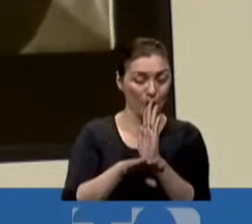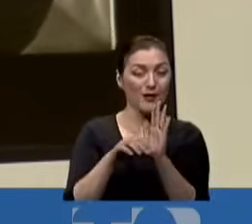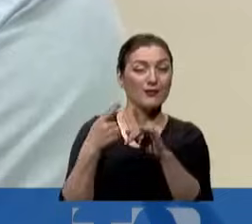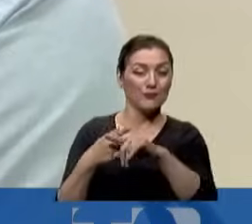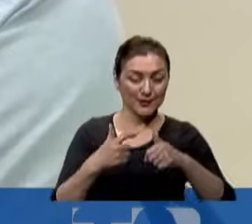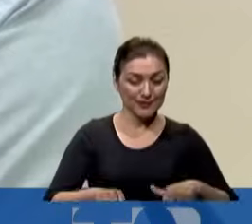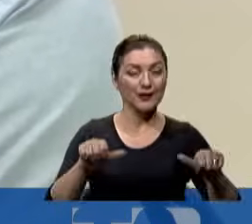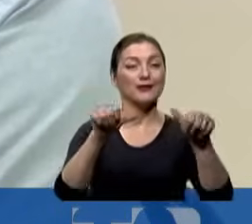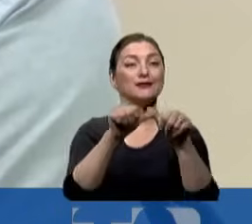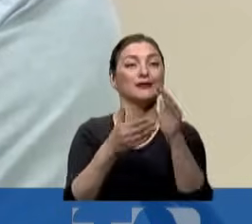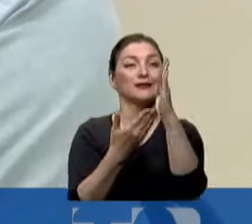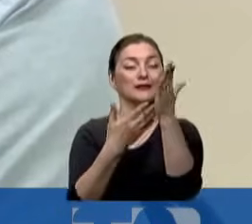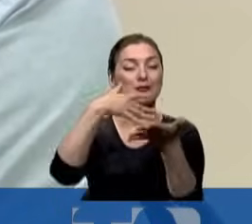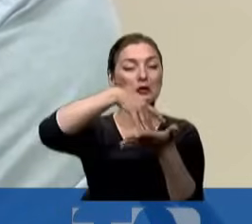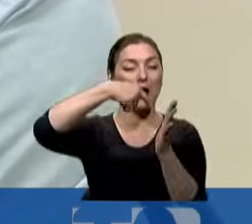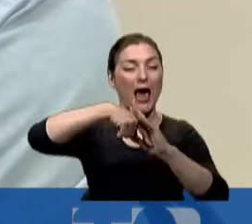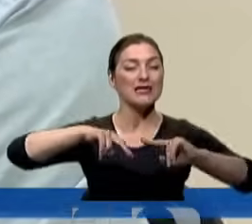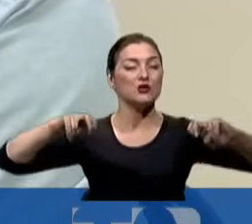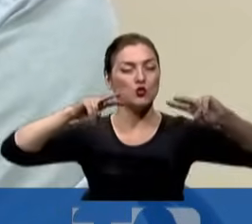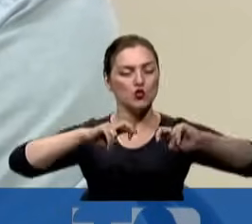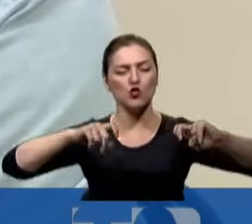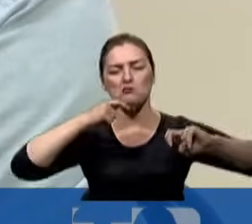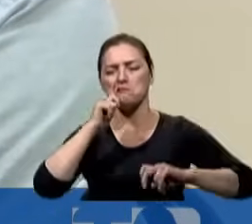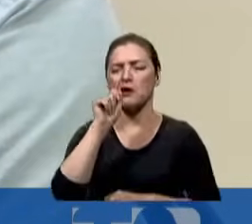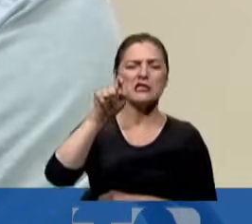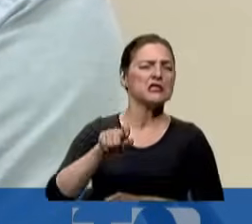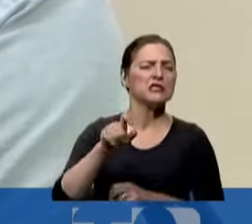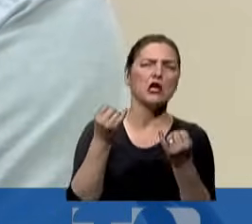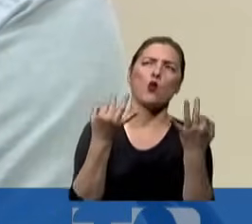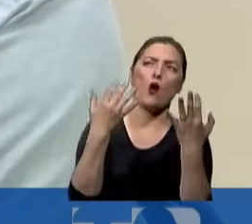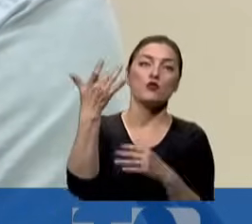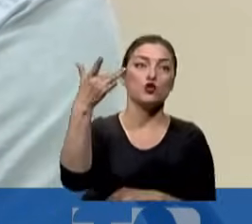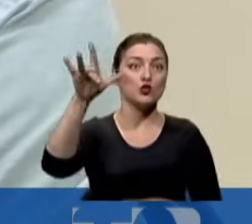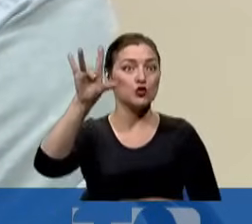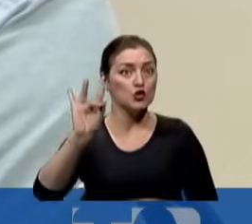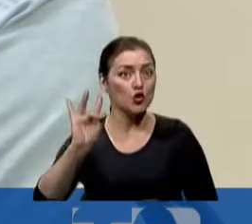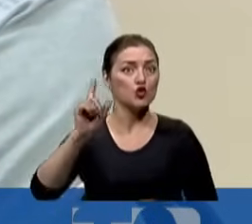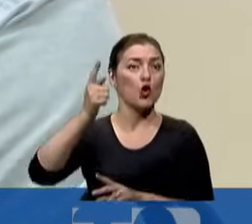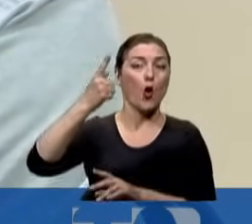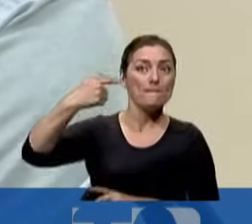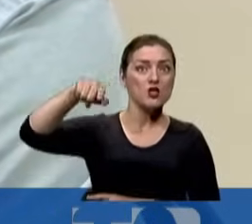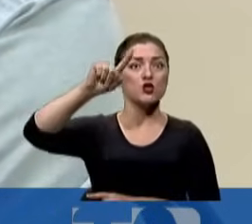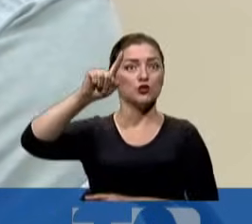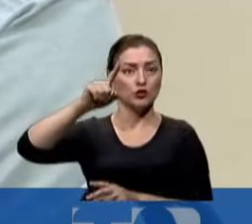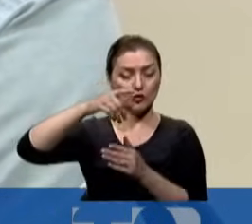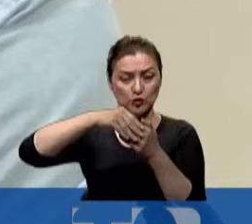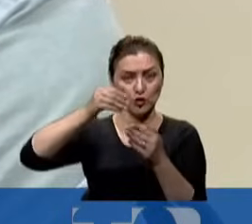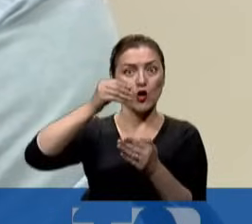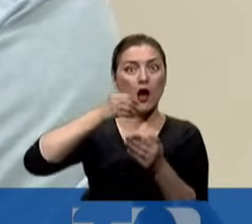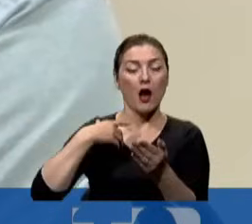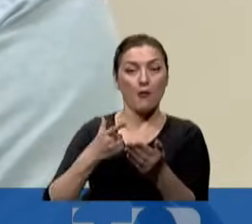otras áreas. Los estudios que había en donde se requeriría aproximadamente 18 millones de dólares anuales para